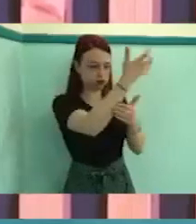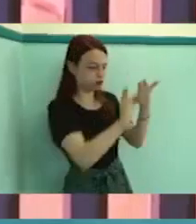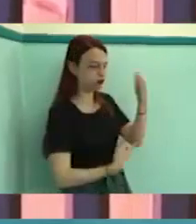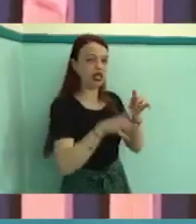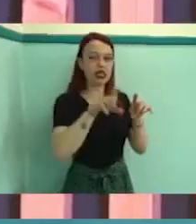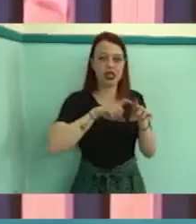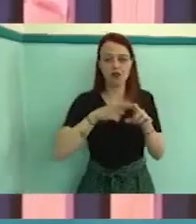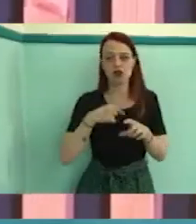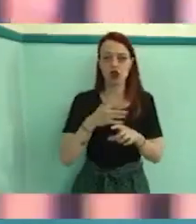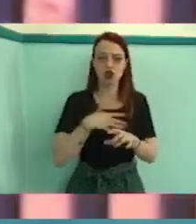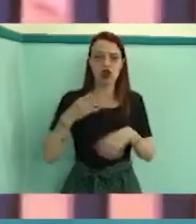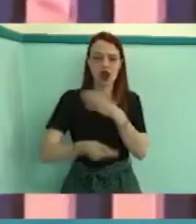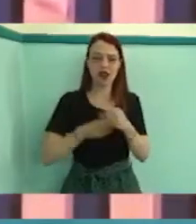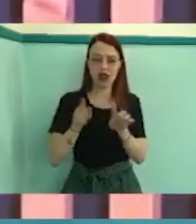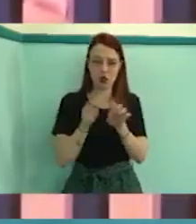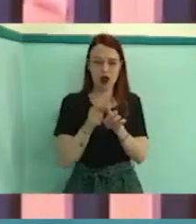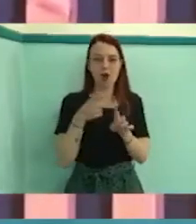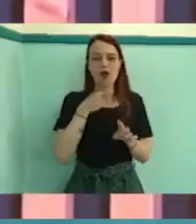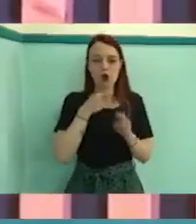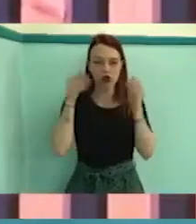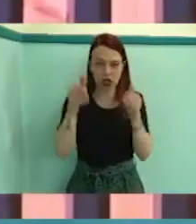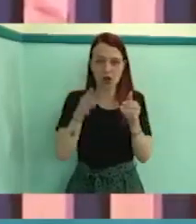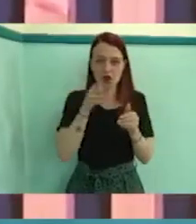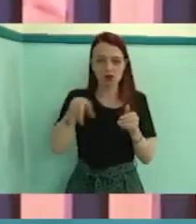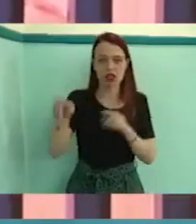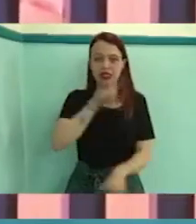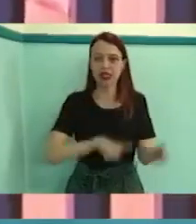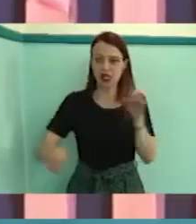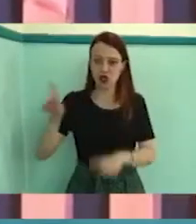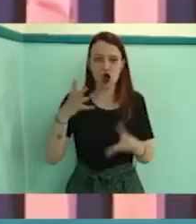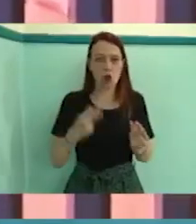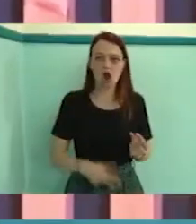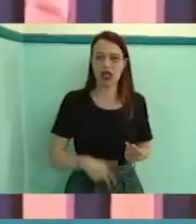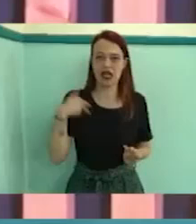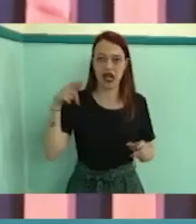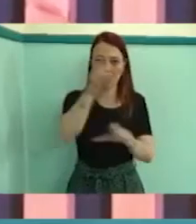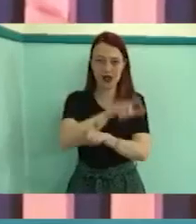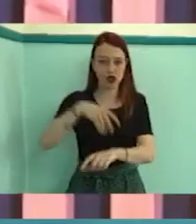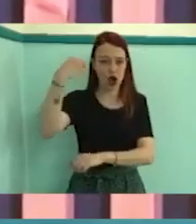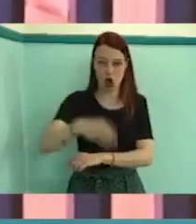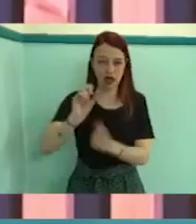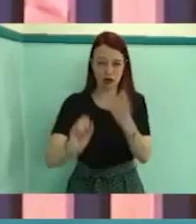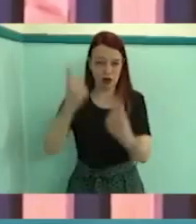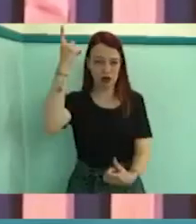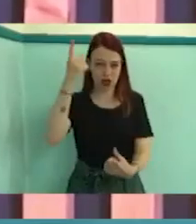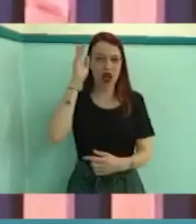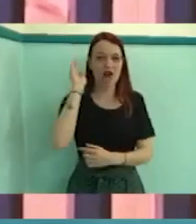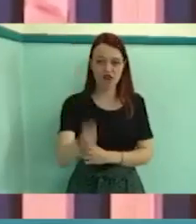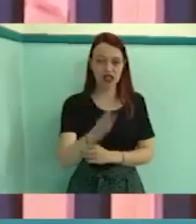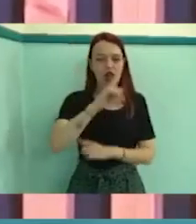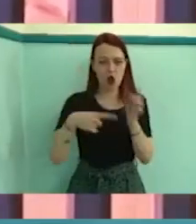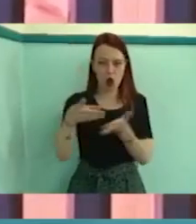y siempre intento hacer un poquito de incisión aquí porque de verdad que es un trastorno que está muy muy generalizado entre nuestros jóvenes sobre todo después veremos algunos de los